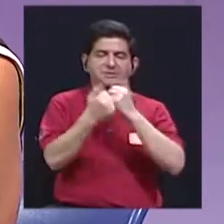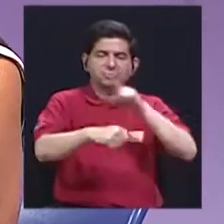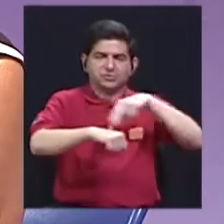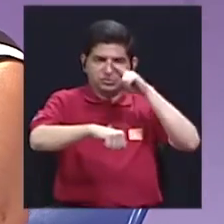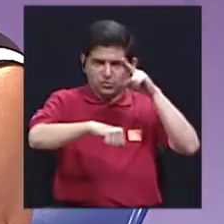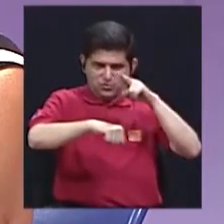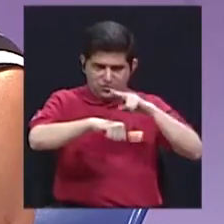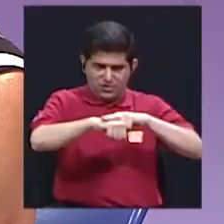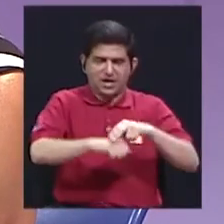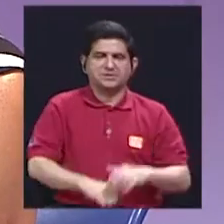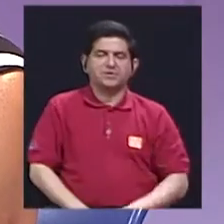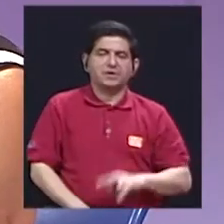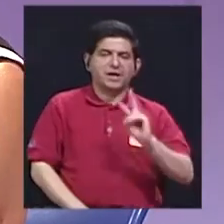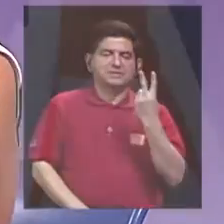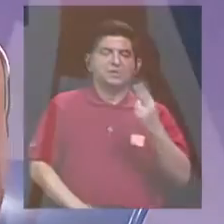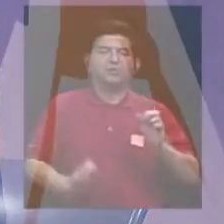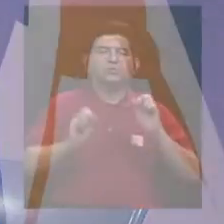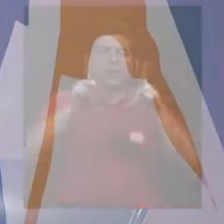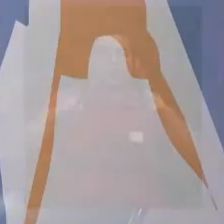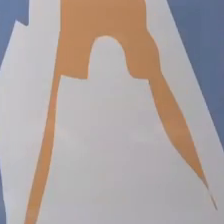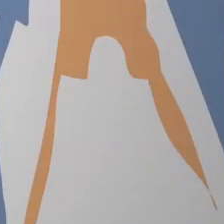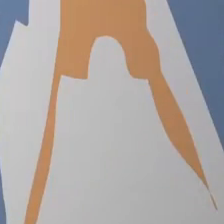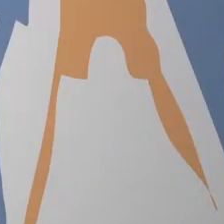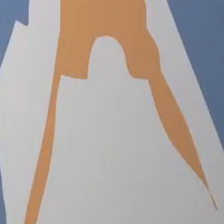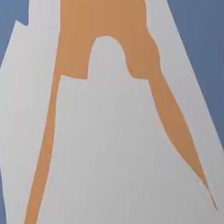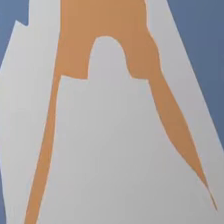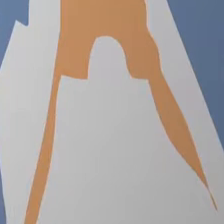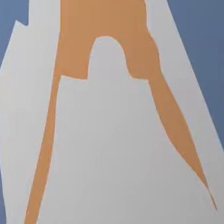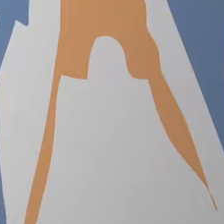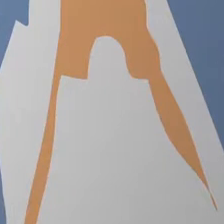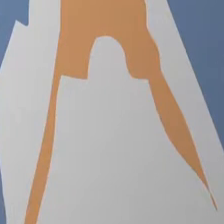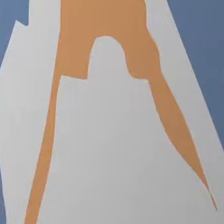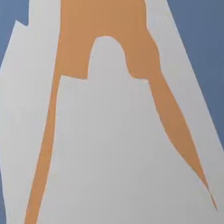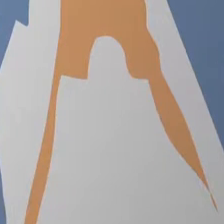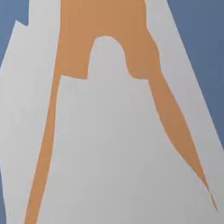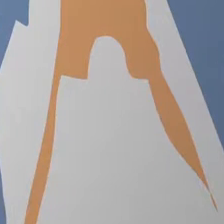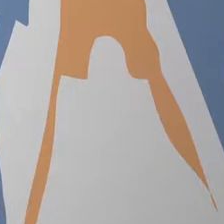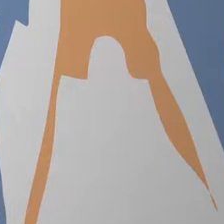nacional segunda oportunidad de liga